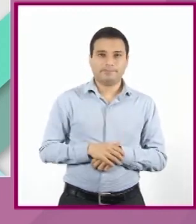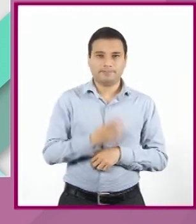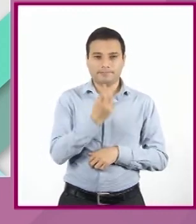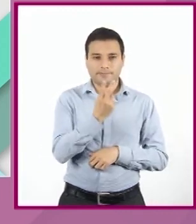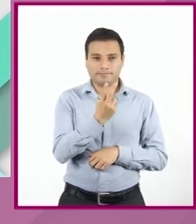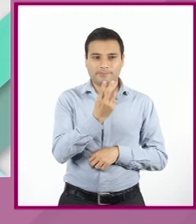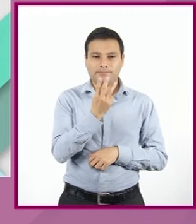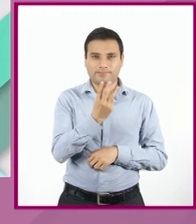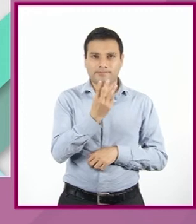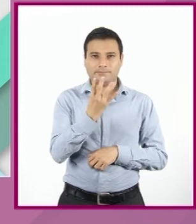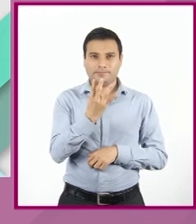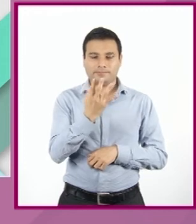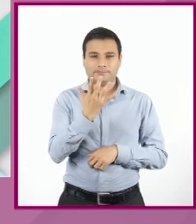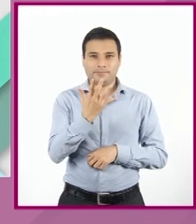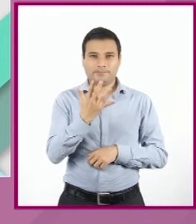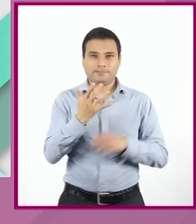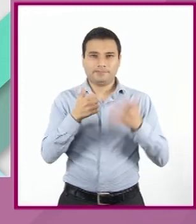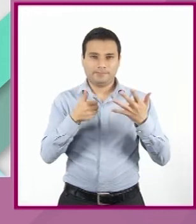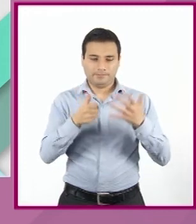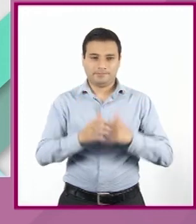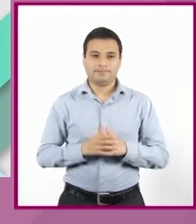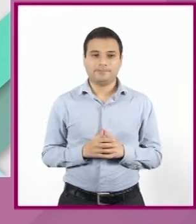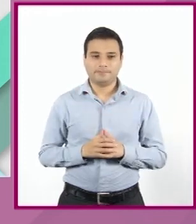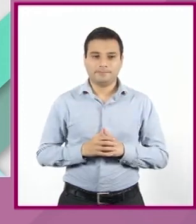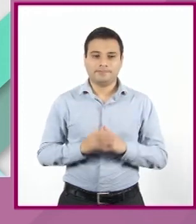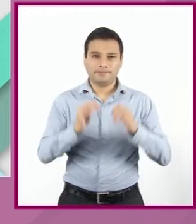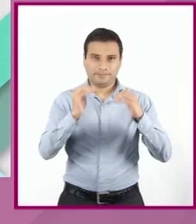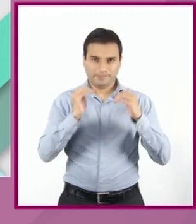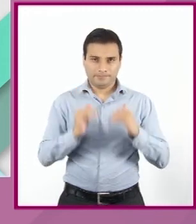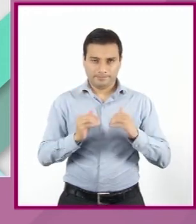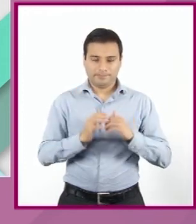3, 4, 5, 6.